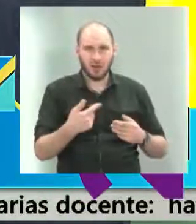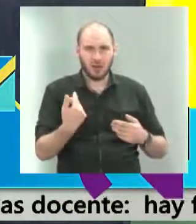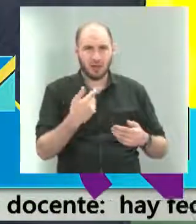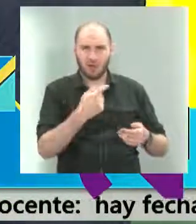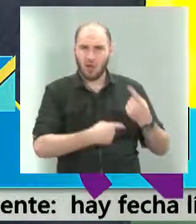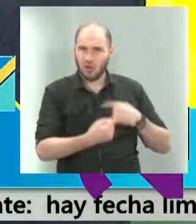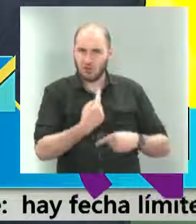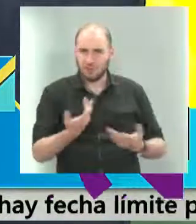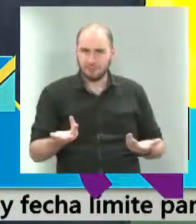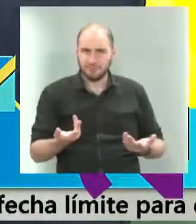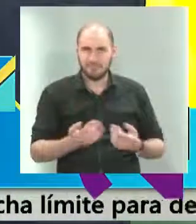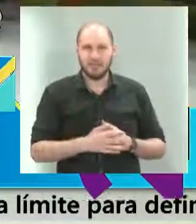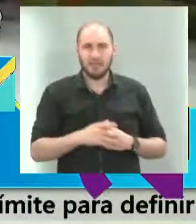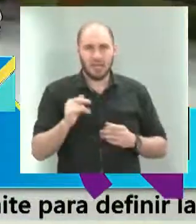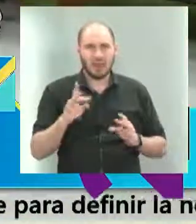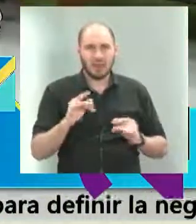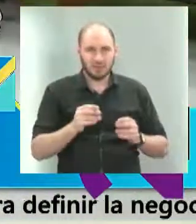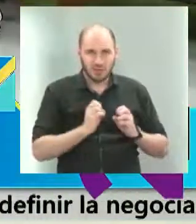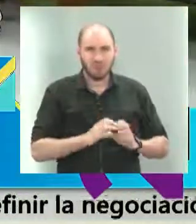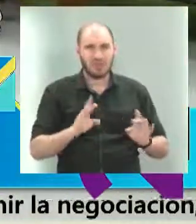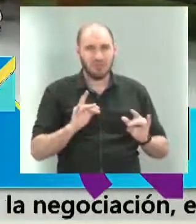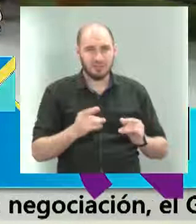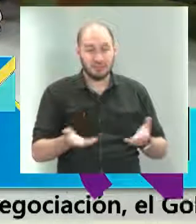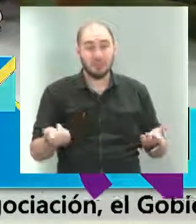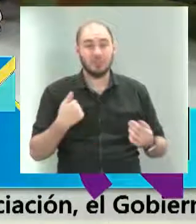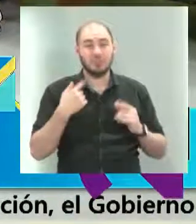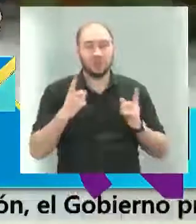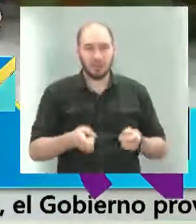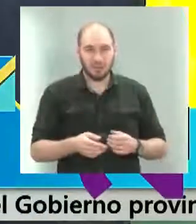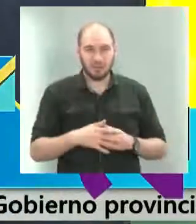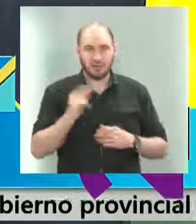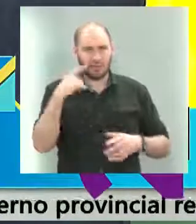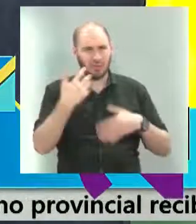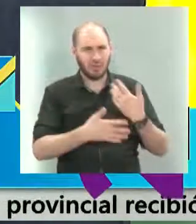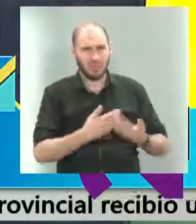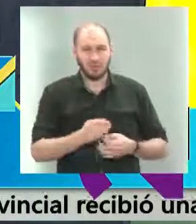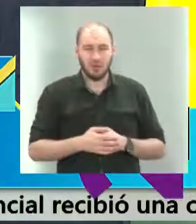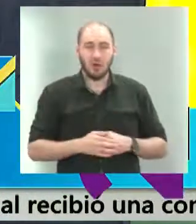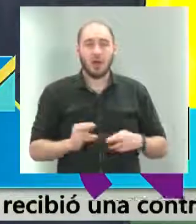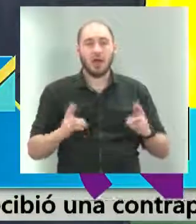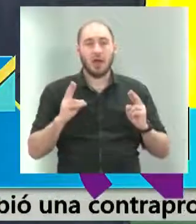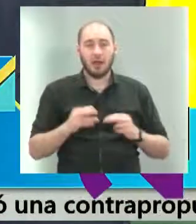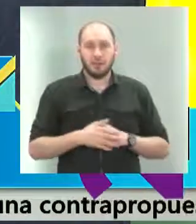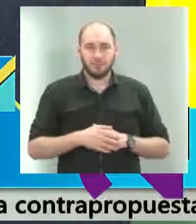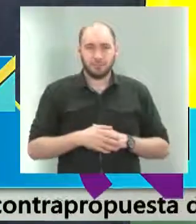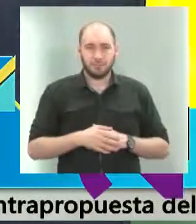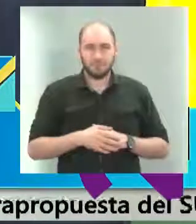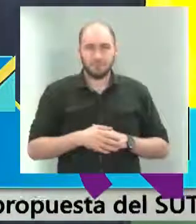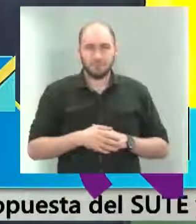papa. Entonces, miércoles, que es difícil arrancar, pero bueno, yo también estoy confundido. Me encantaría, uh-huh. viste, quiero